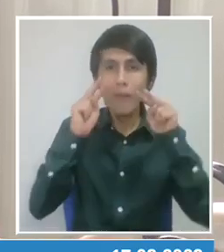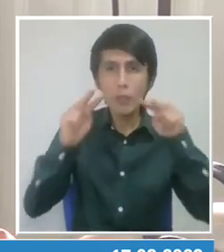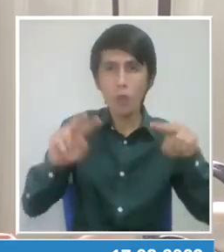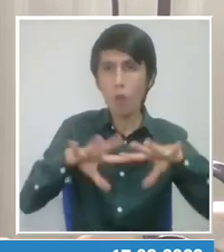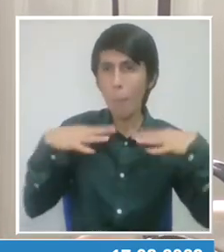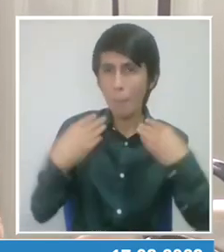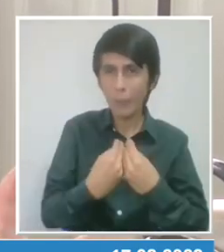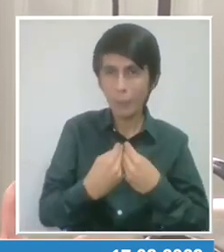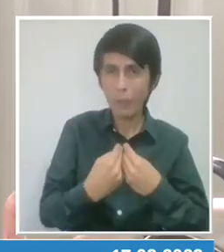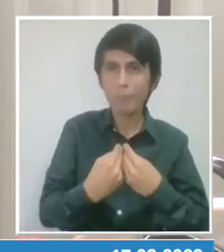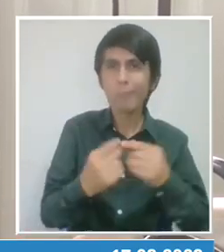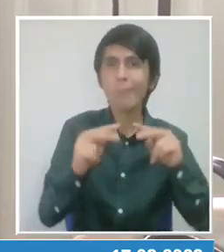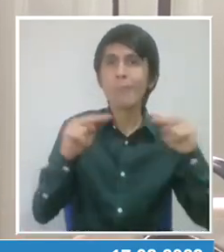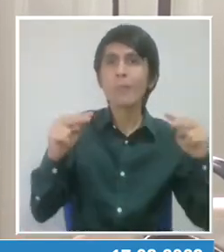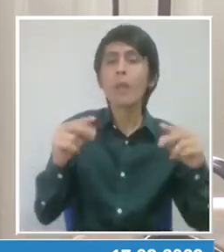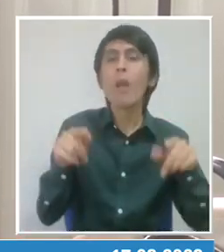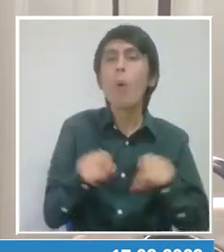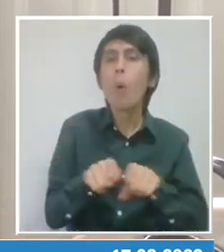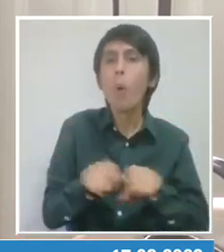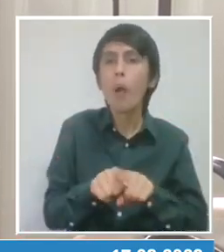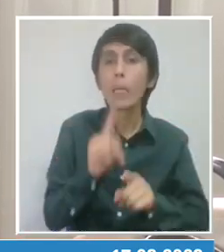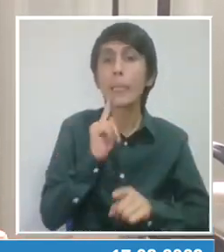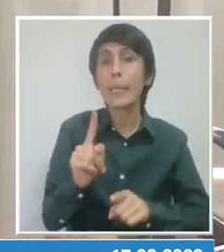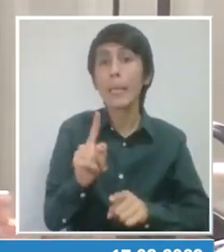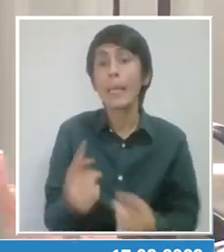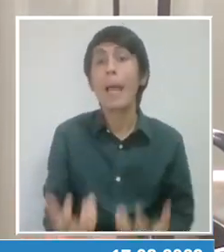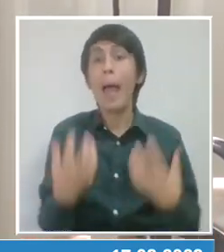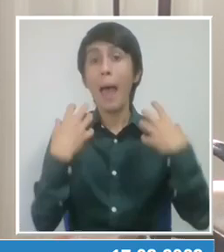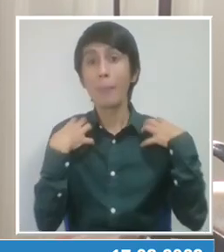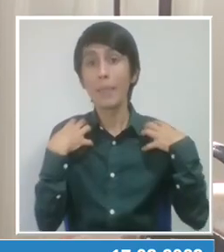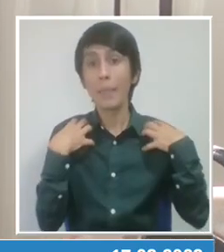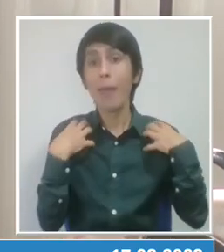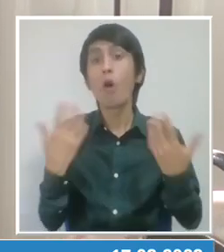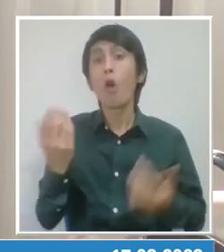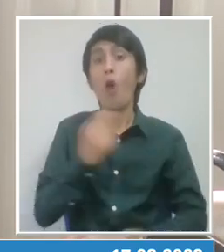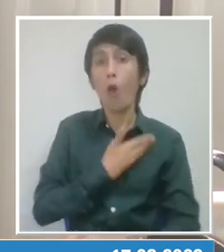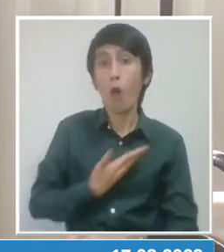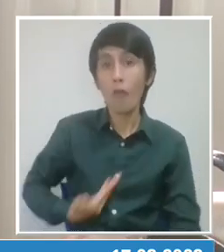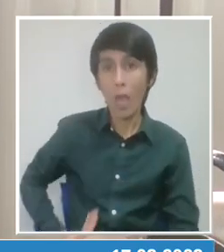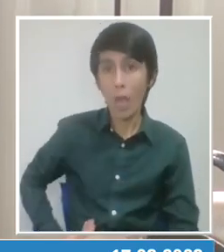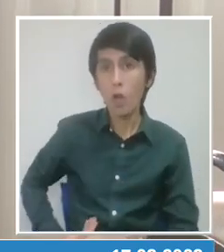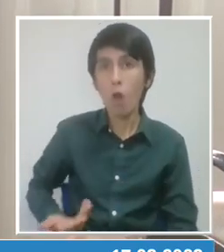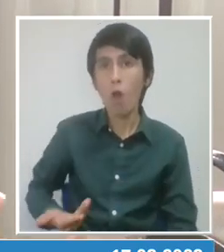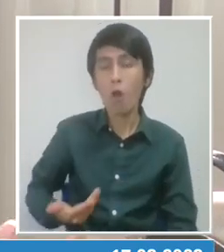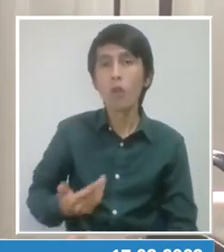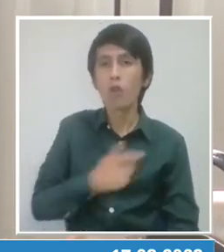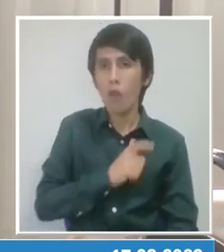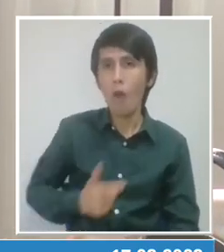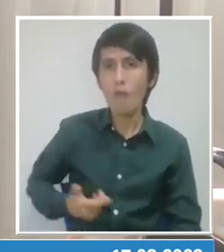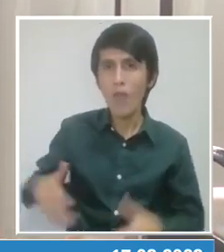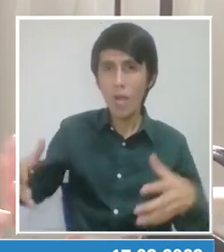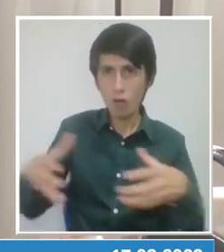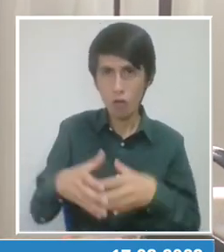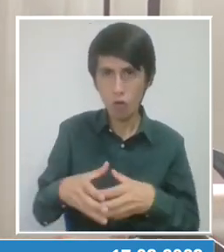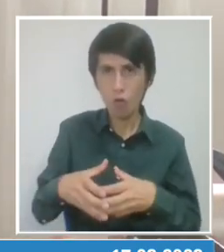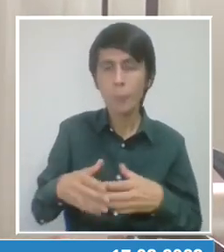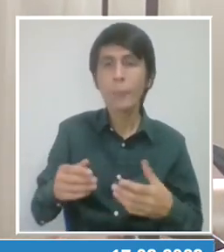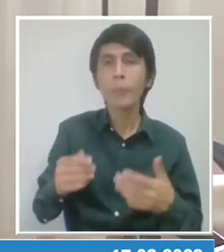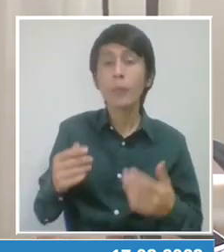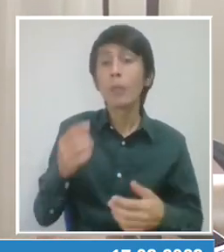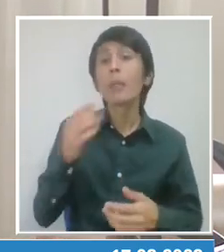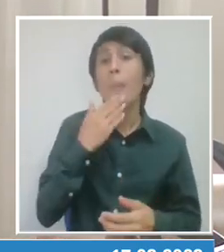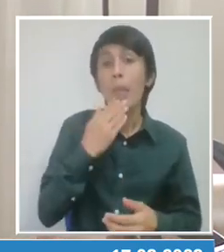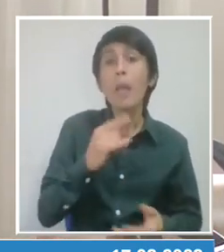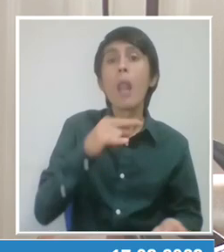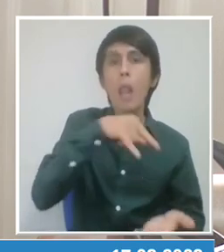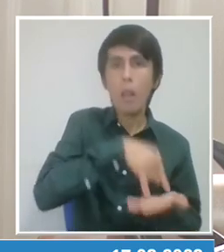administrados de alguna manera por los gobiernos, ¿no es cierto?, que tienen esta visión panorámica, y no solo por los gobiernos, por el poder legislativo, ¿no?,